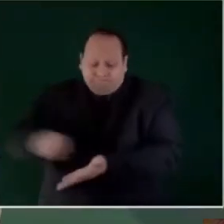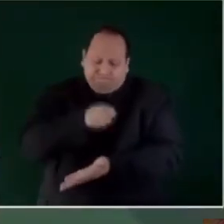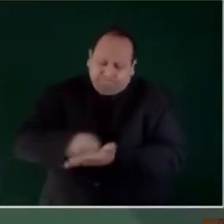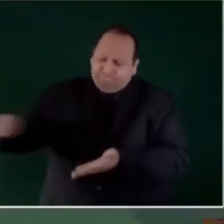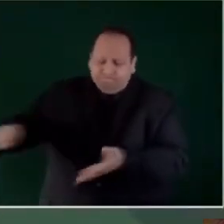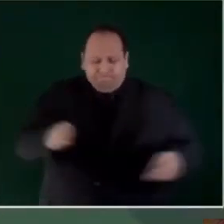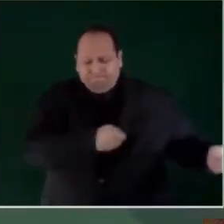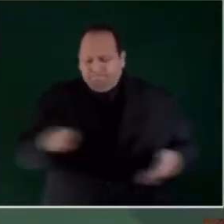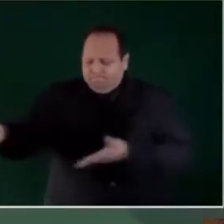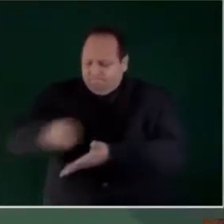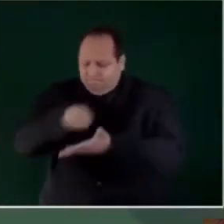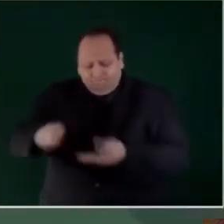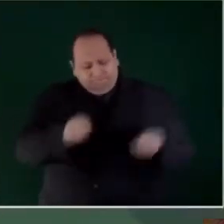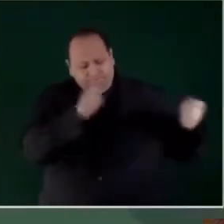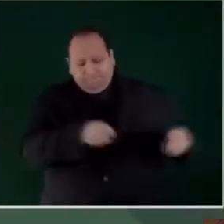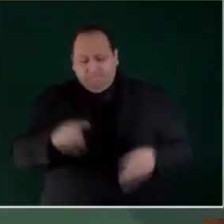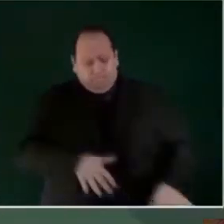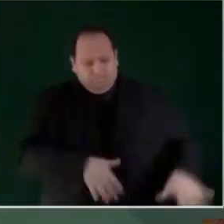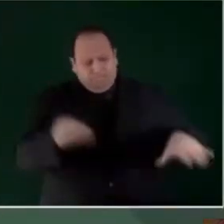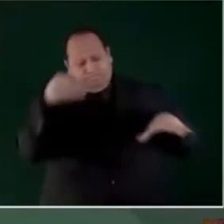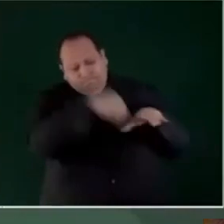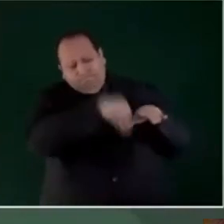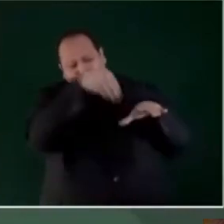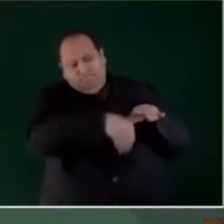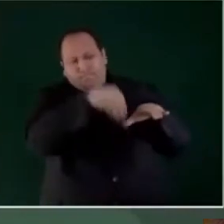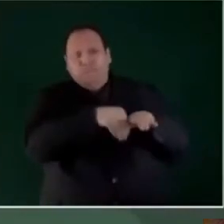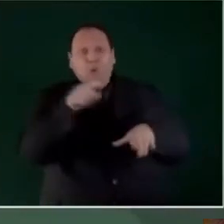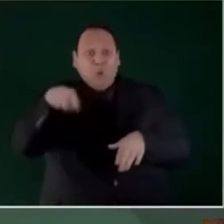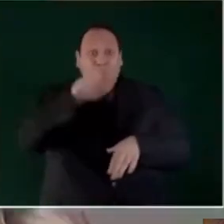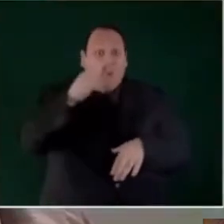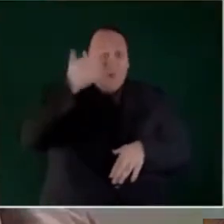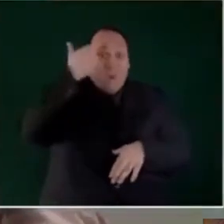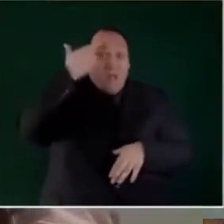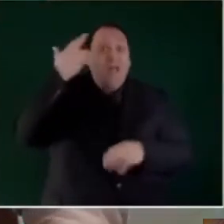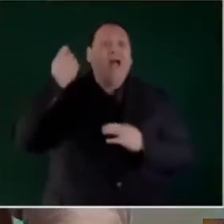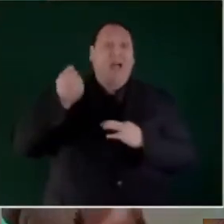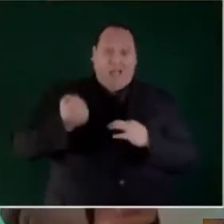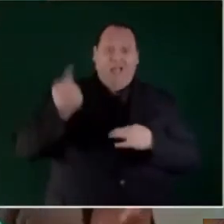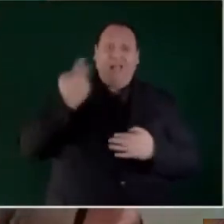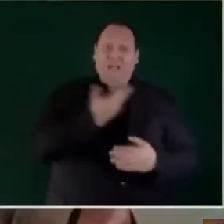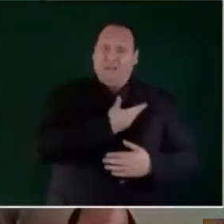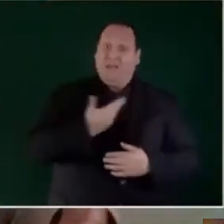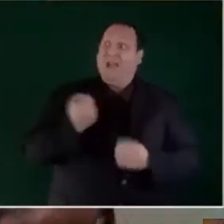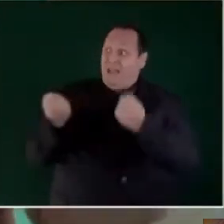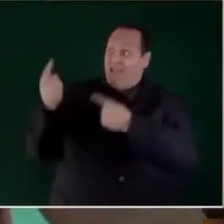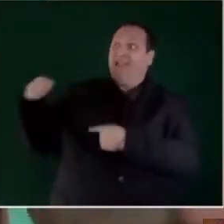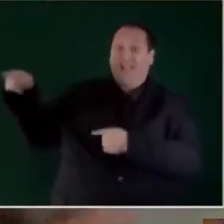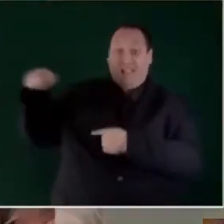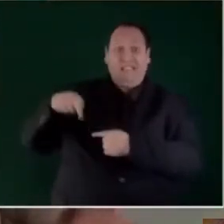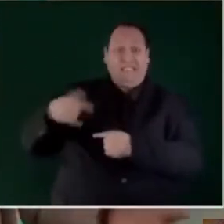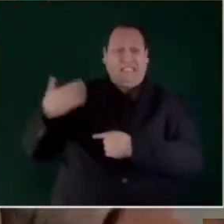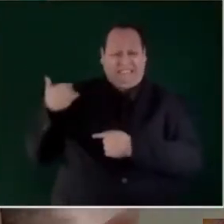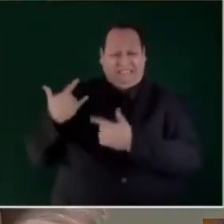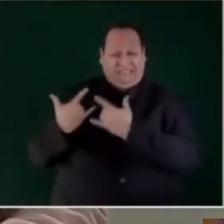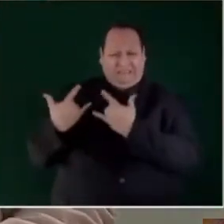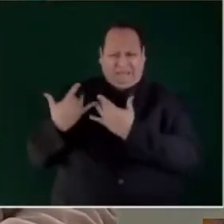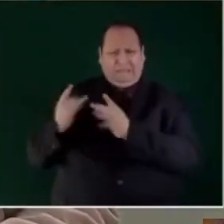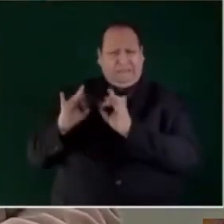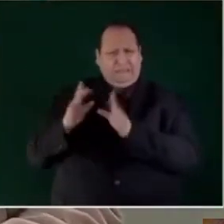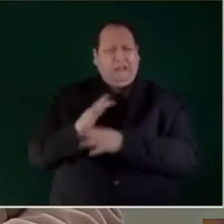y a hacer los paquetes. Acuérdense, vieron presidentes de la historia